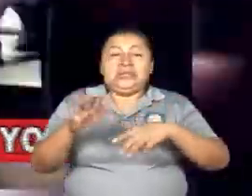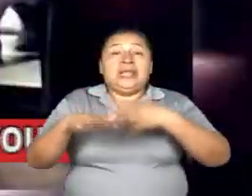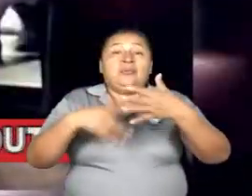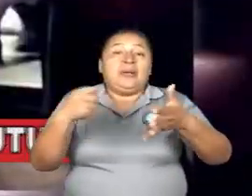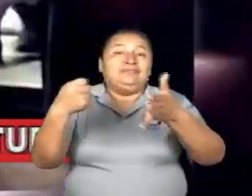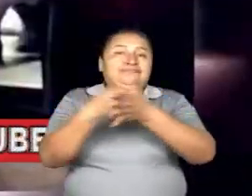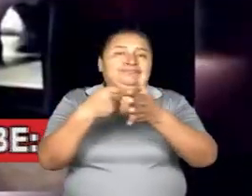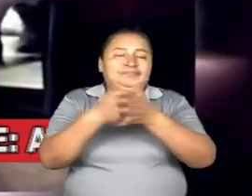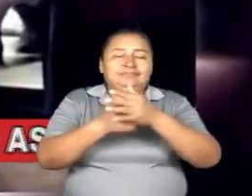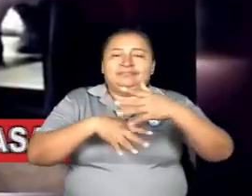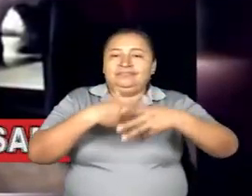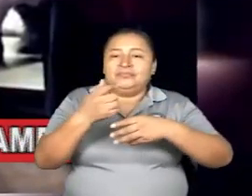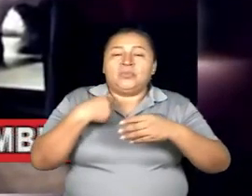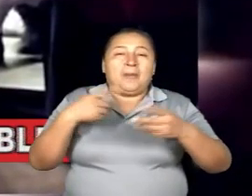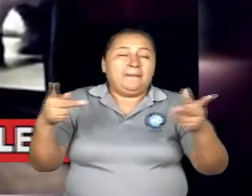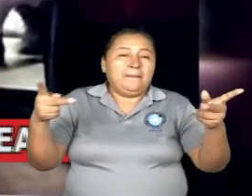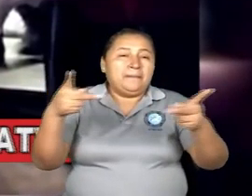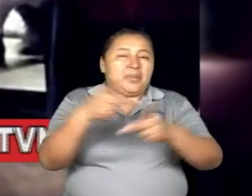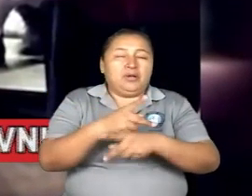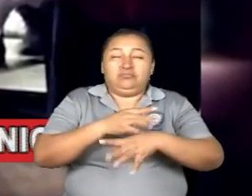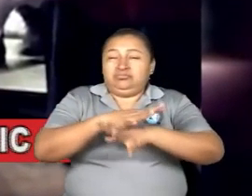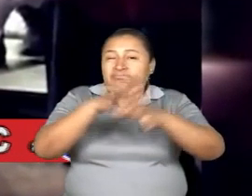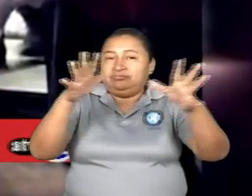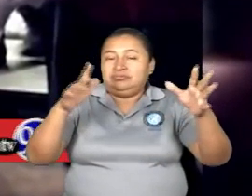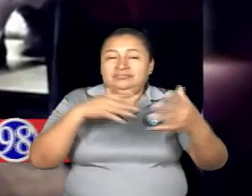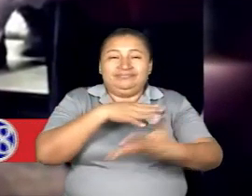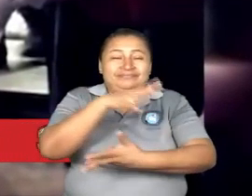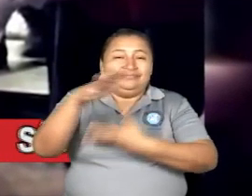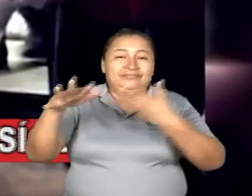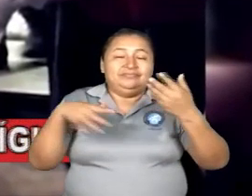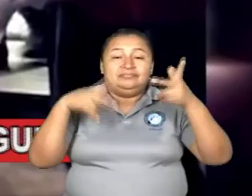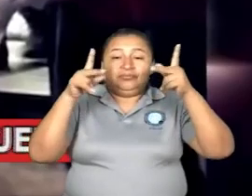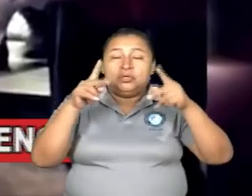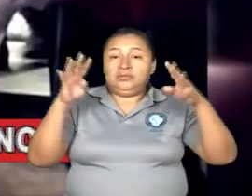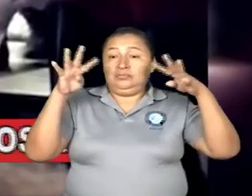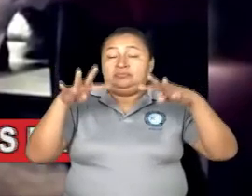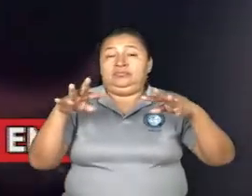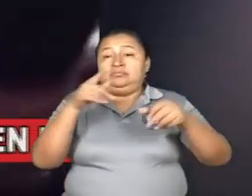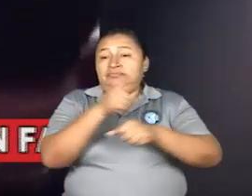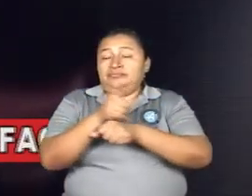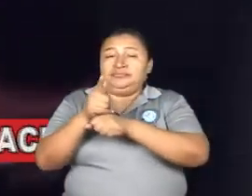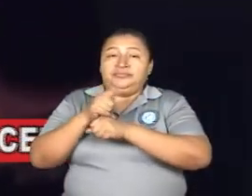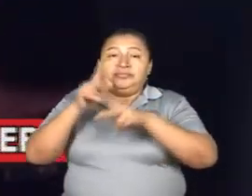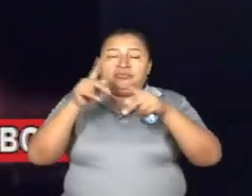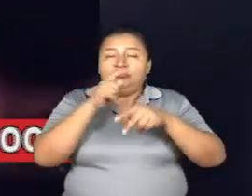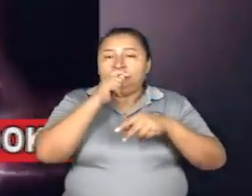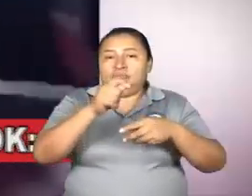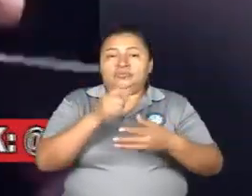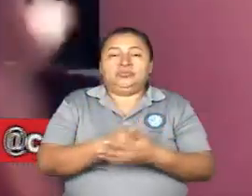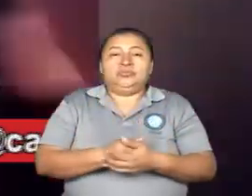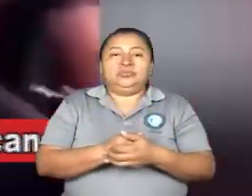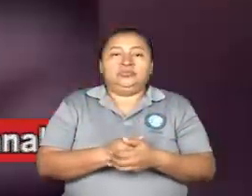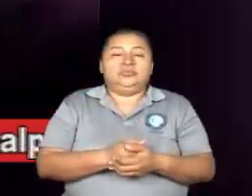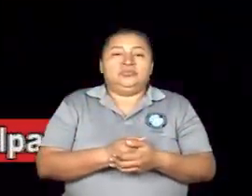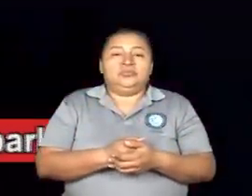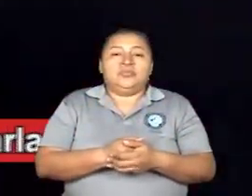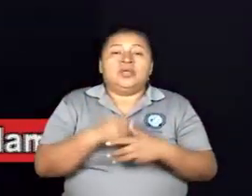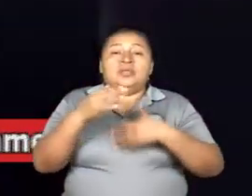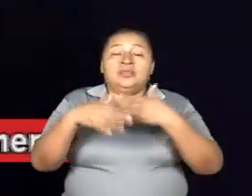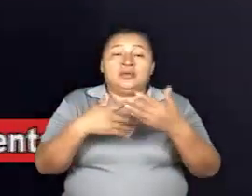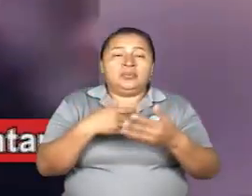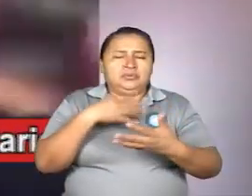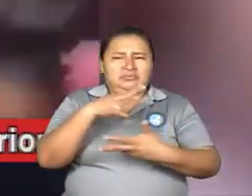la pelea, que desató un escándalo que acaparó la atención de los medios y aficionados. Tras una